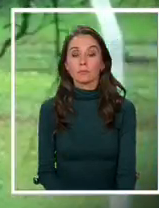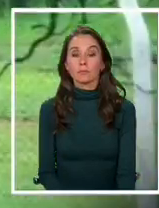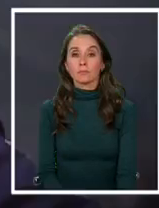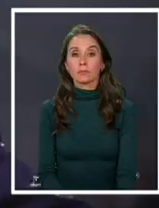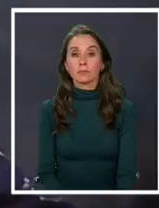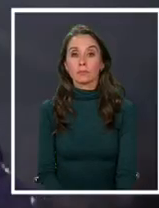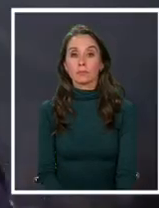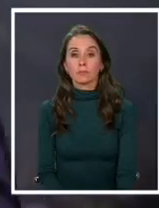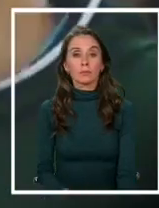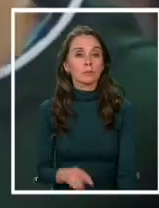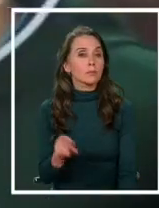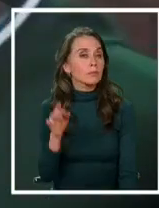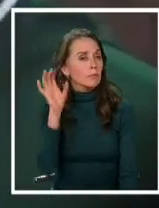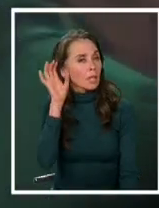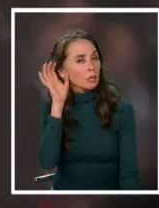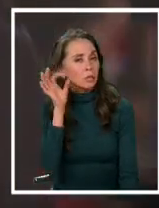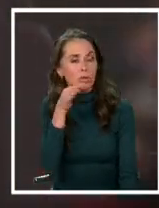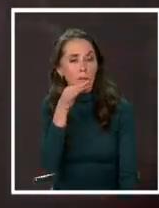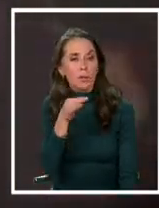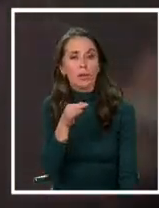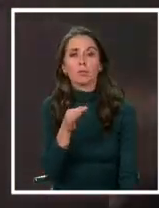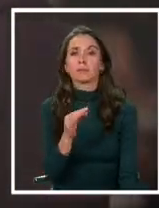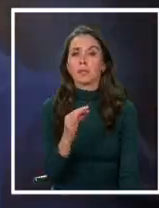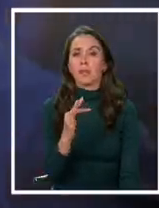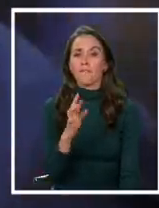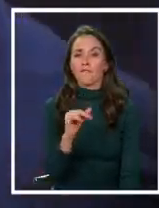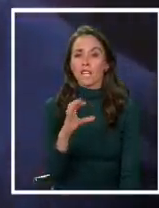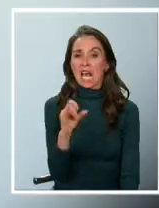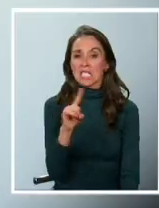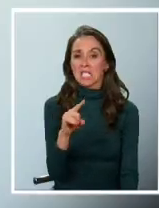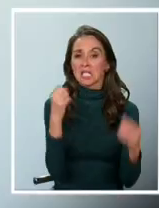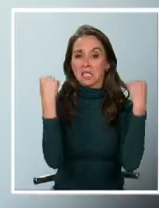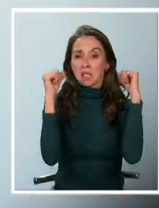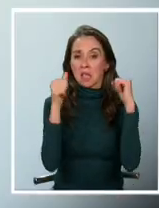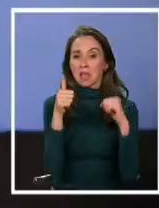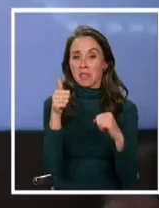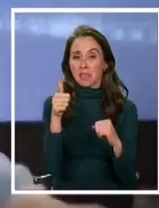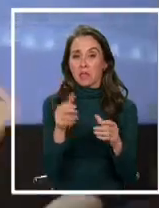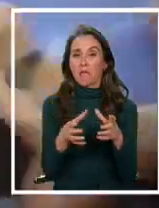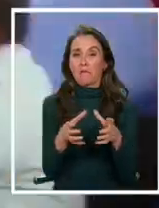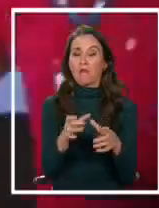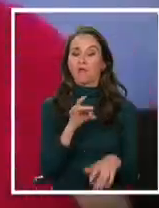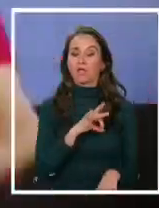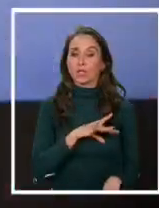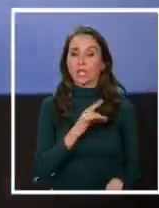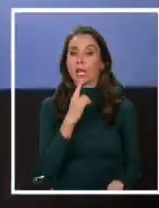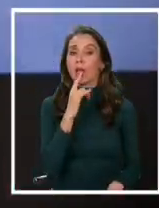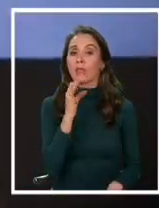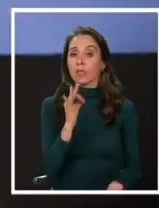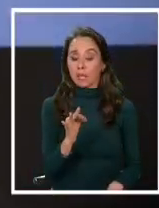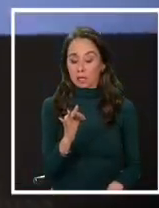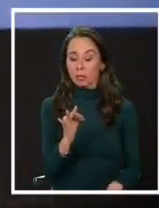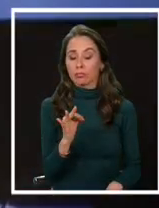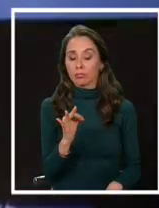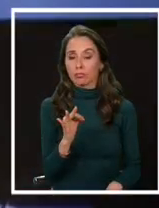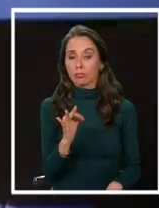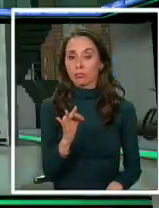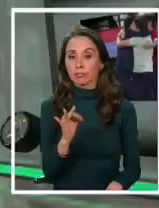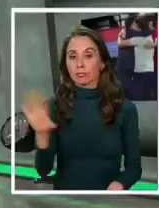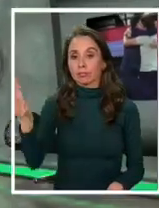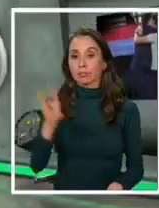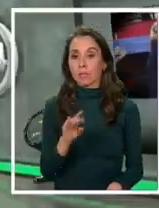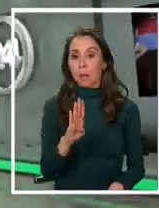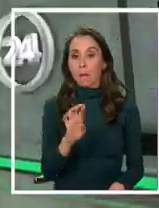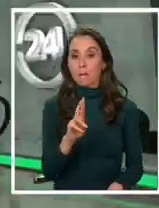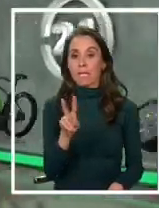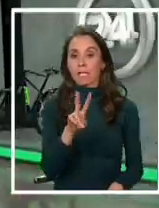exitoso escuchamos la palabra de Francis director deportivo de la federación de fútbol de ch ando ratificando a